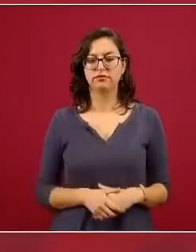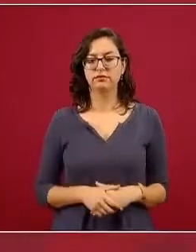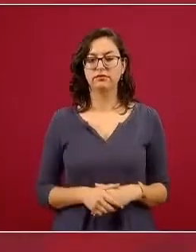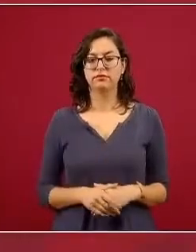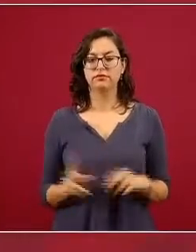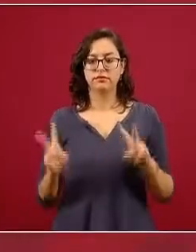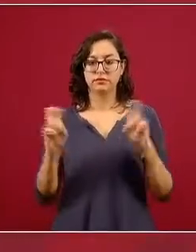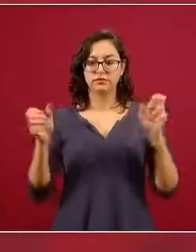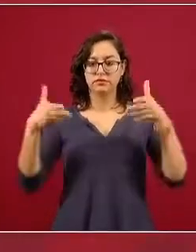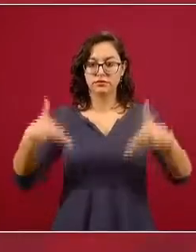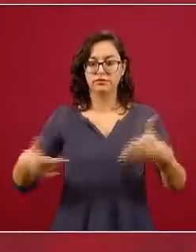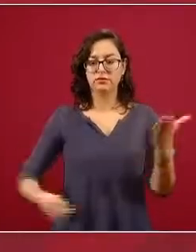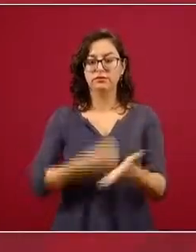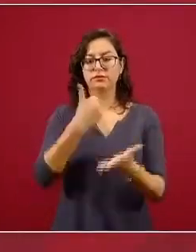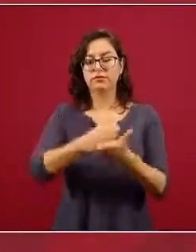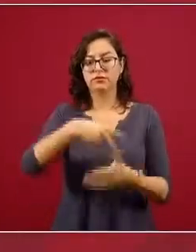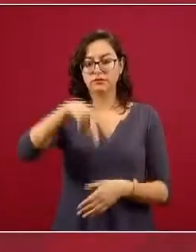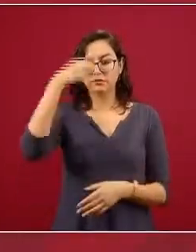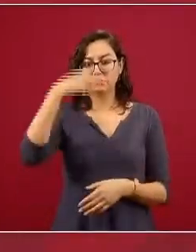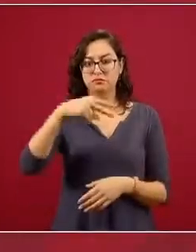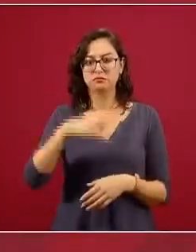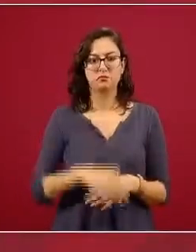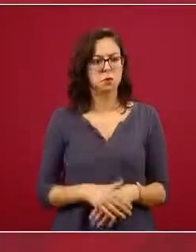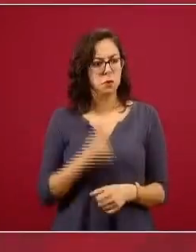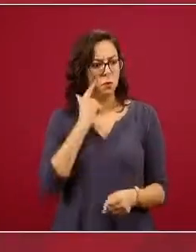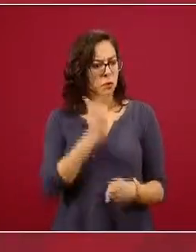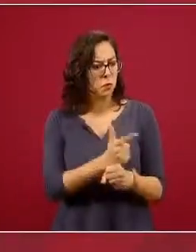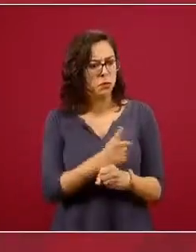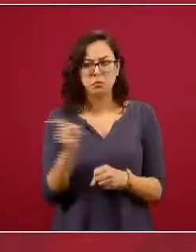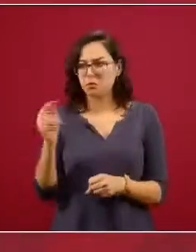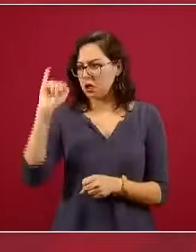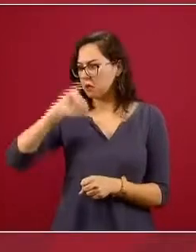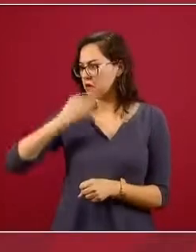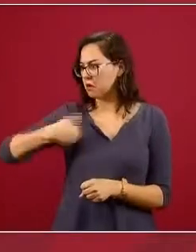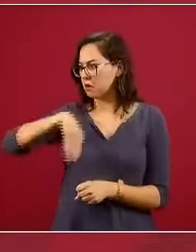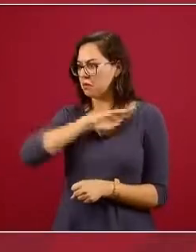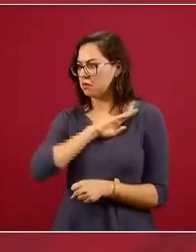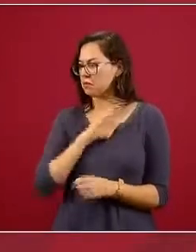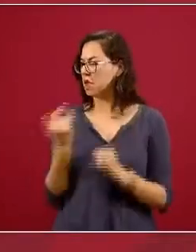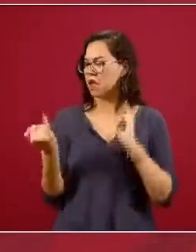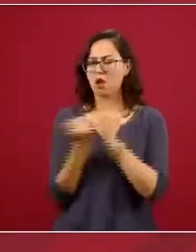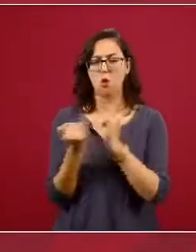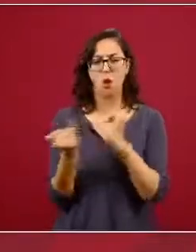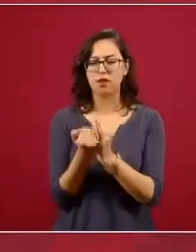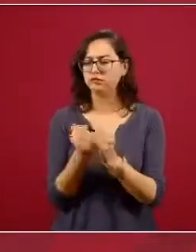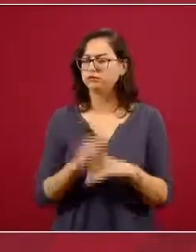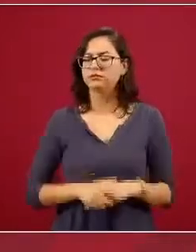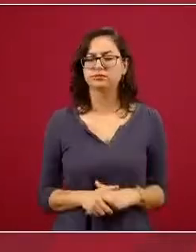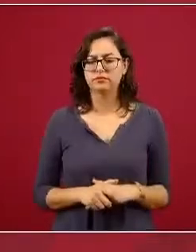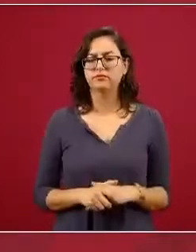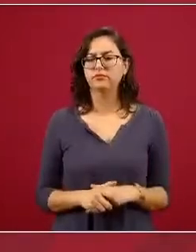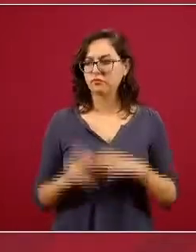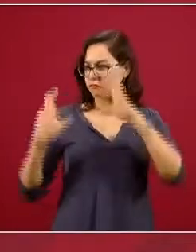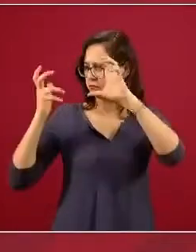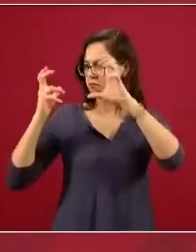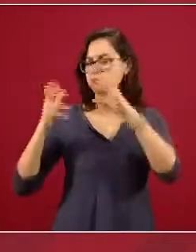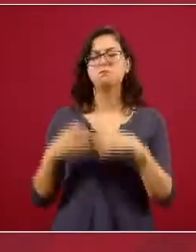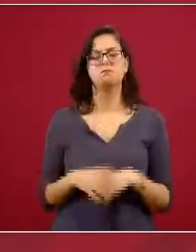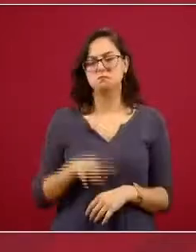a la Ciudad de México en particular, nuestro diagnóstico es idéntico al de la doctora Sheinbaum, porque además lo